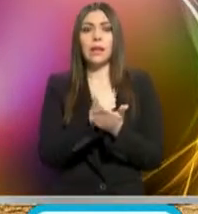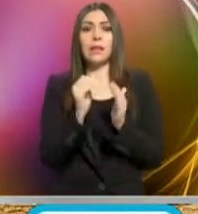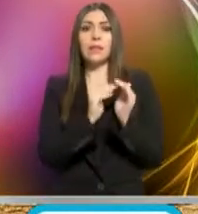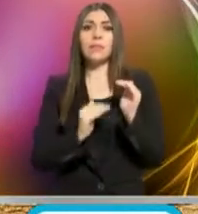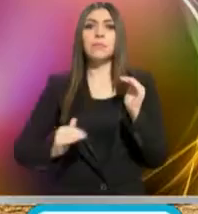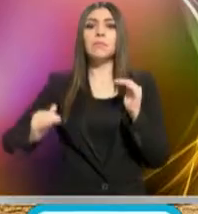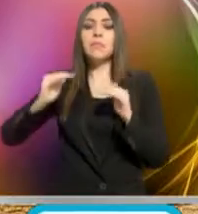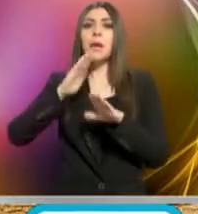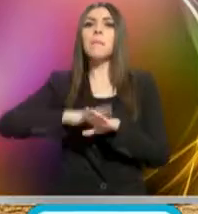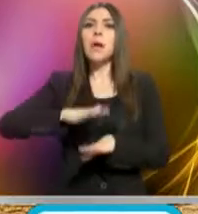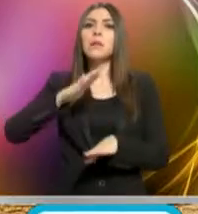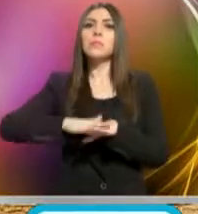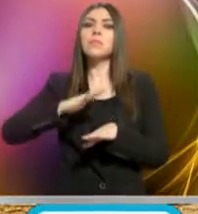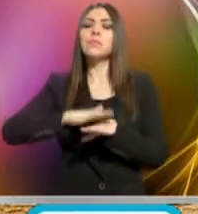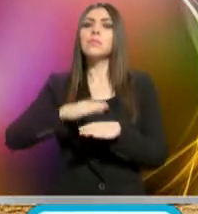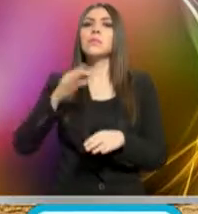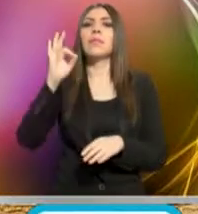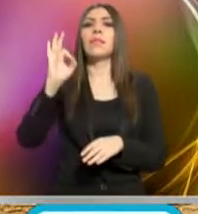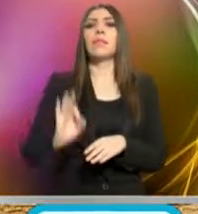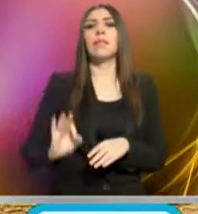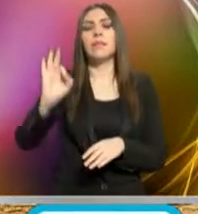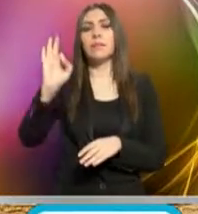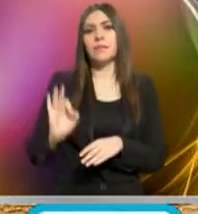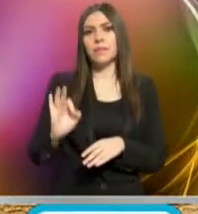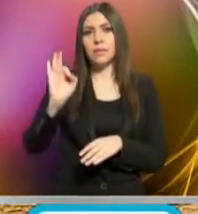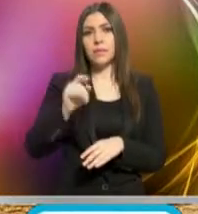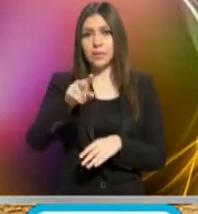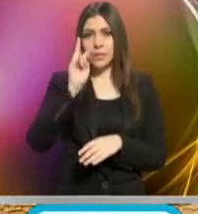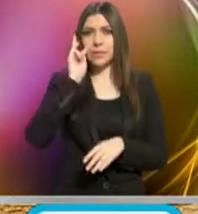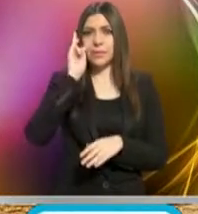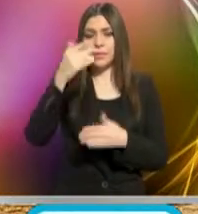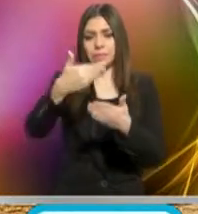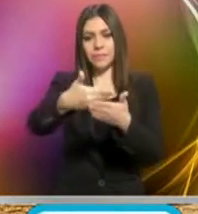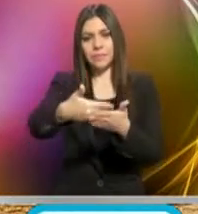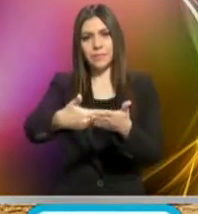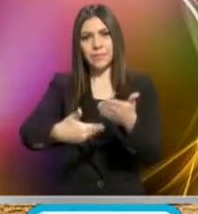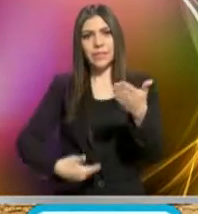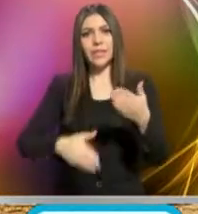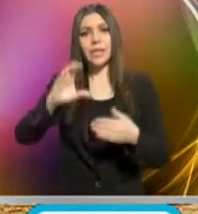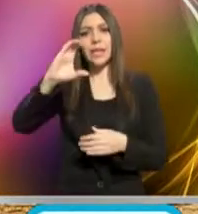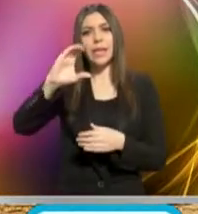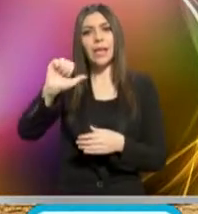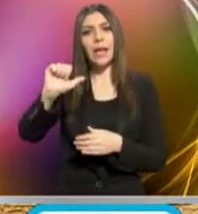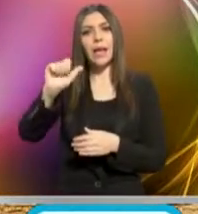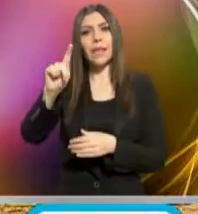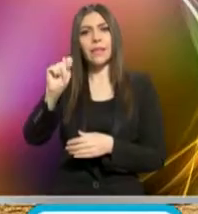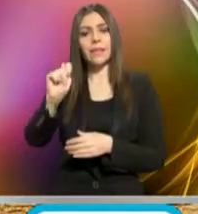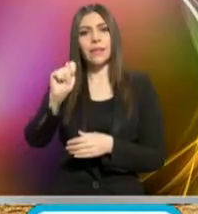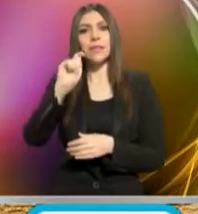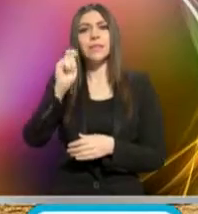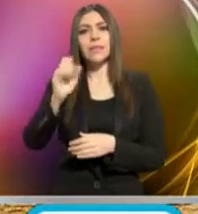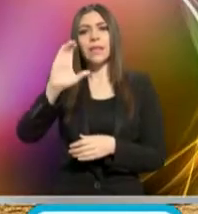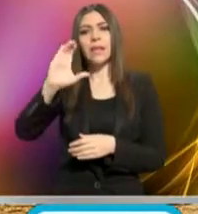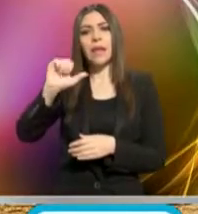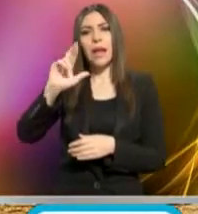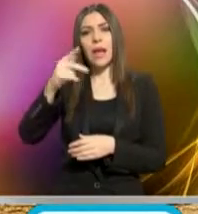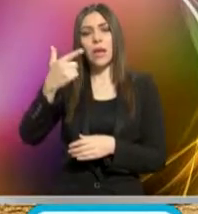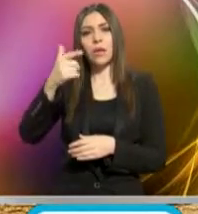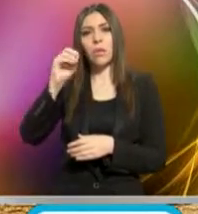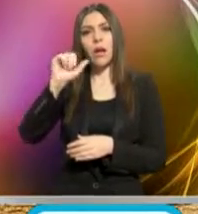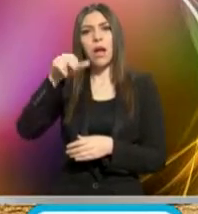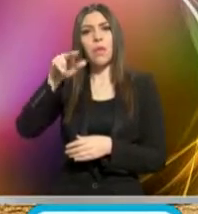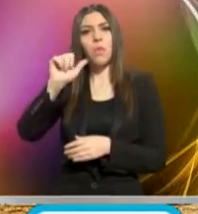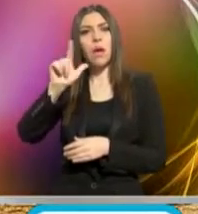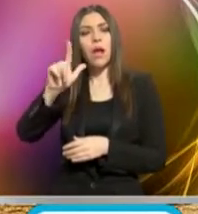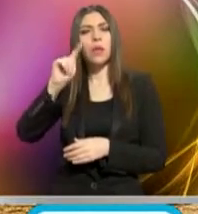las tasas de interés. Eso. Fíjense muy bien en su estado de cuenta en el CAT. El CAT es el cargo anual total y viene en su estado de